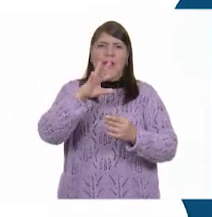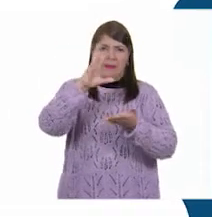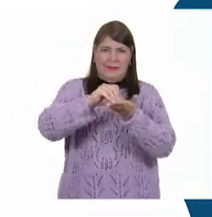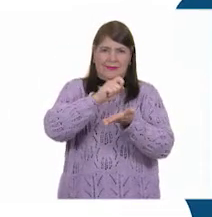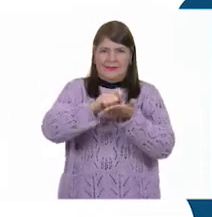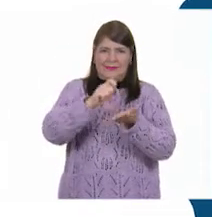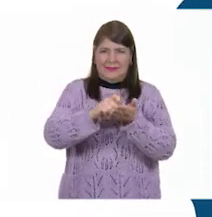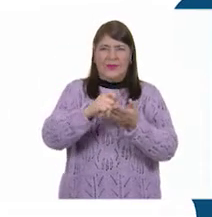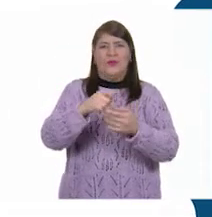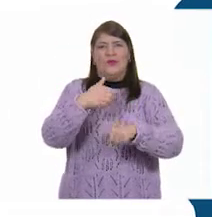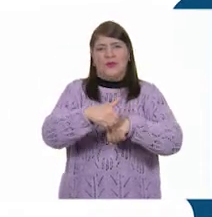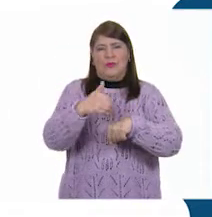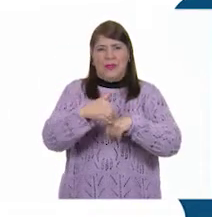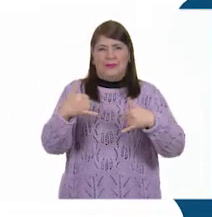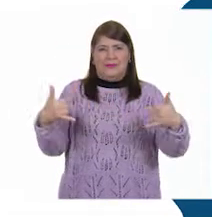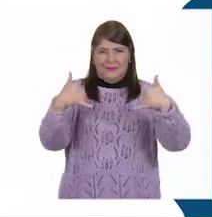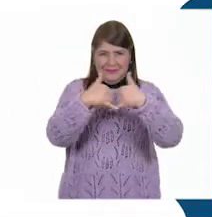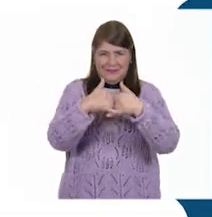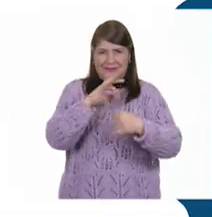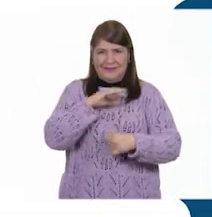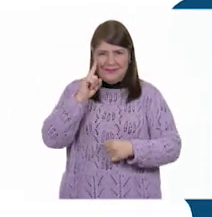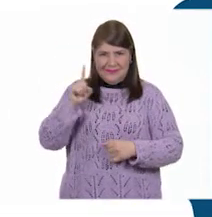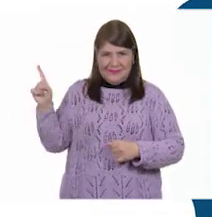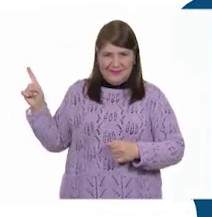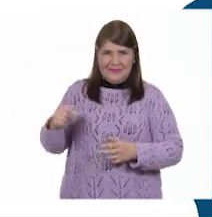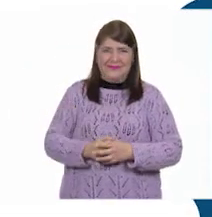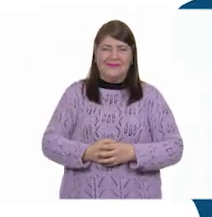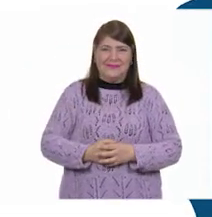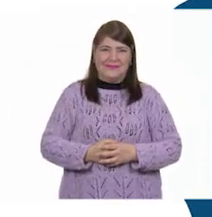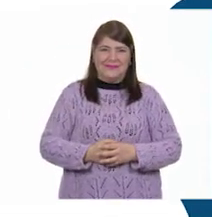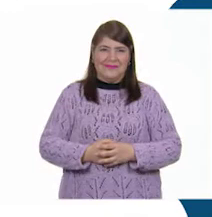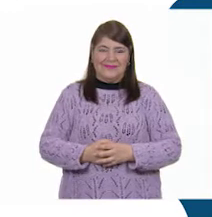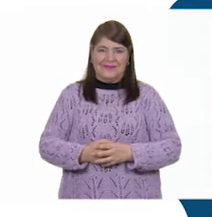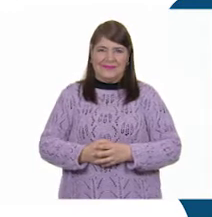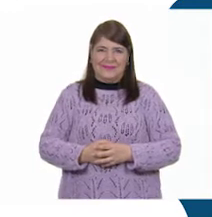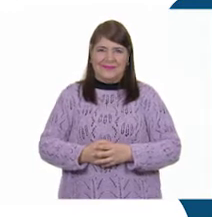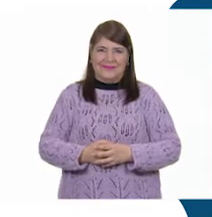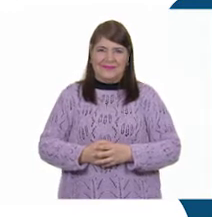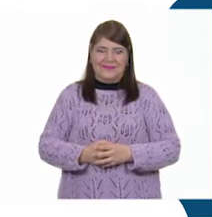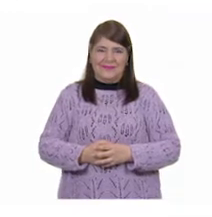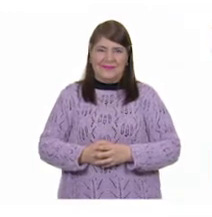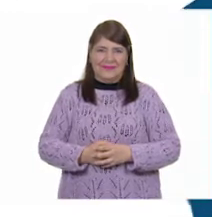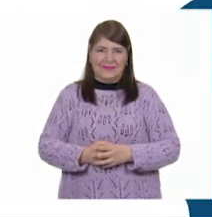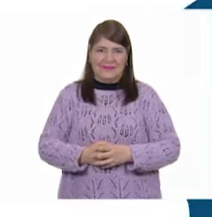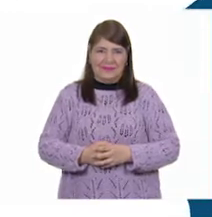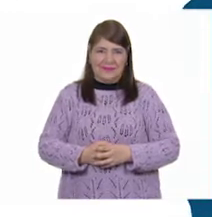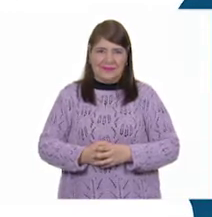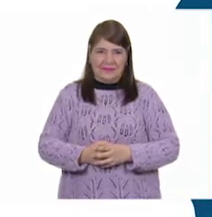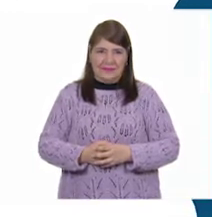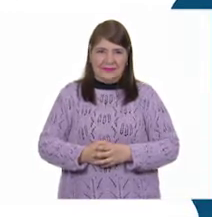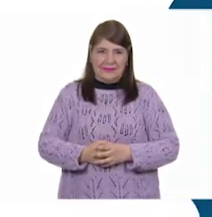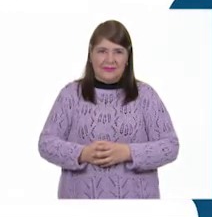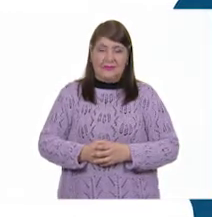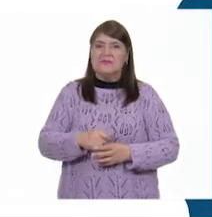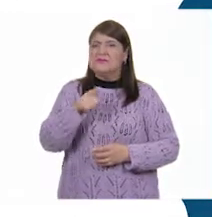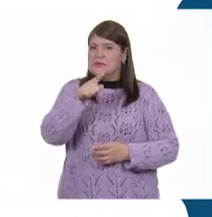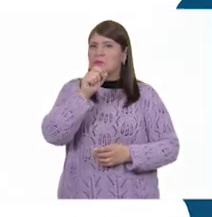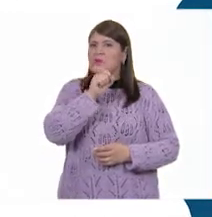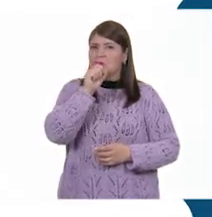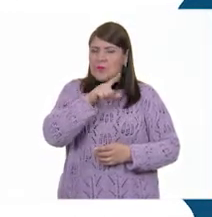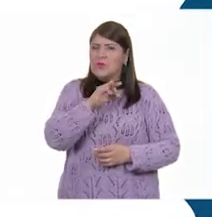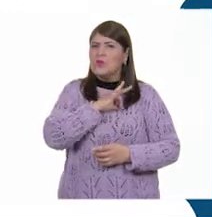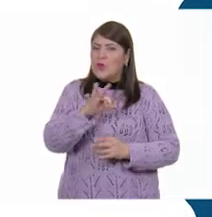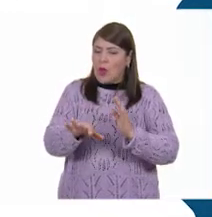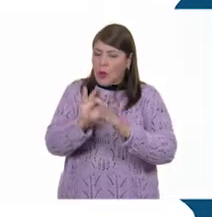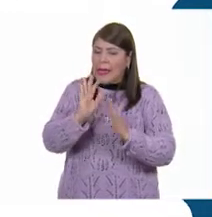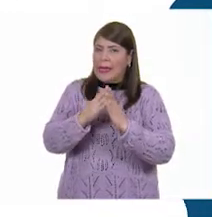teléfono 55 41 72 04 13 con 100 líneas. También puedes encontrar